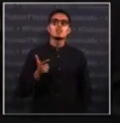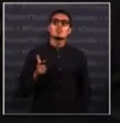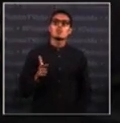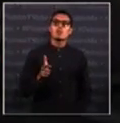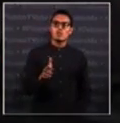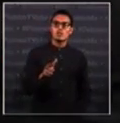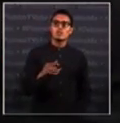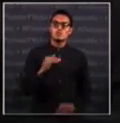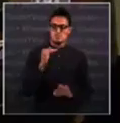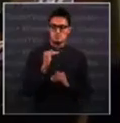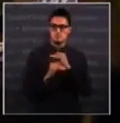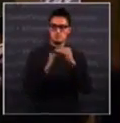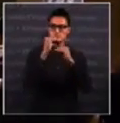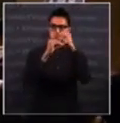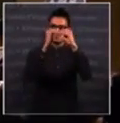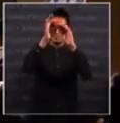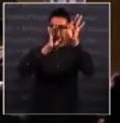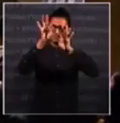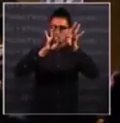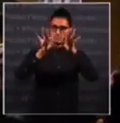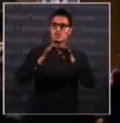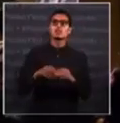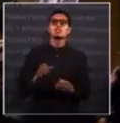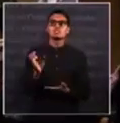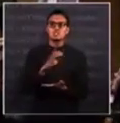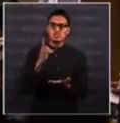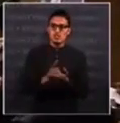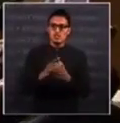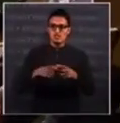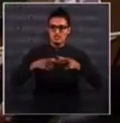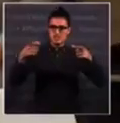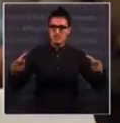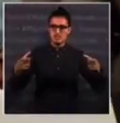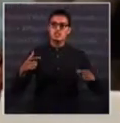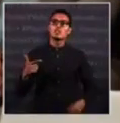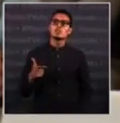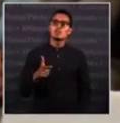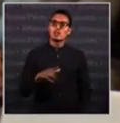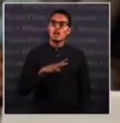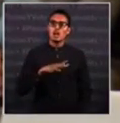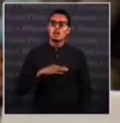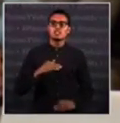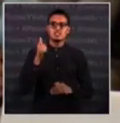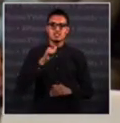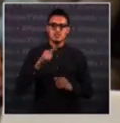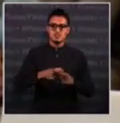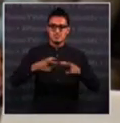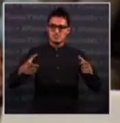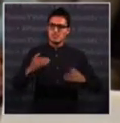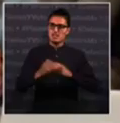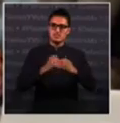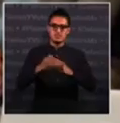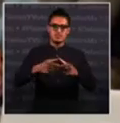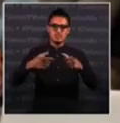desarrollo industrial de las grandes ciudades, ese Guanajuato donde hay crecimiento, hay inversión,